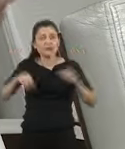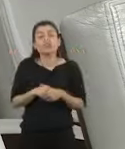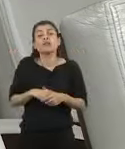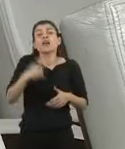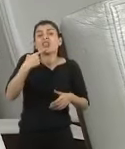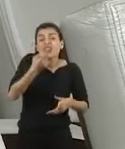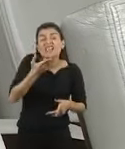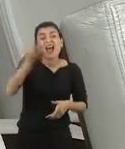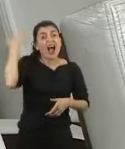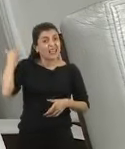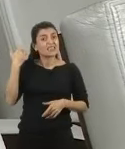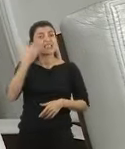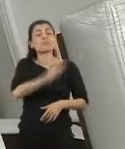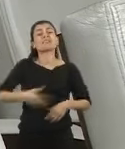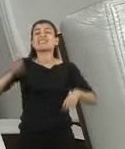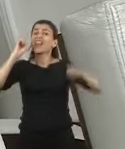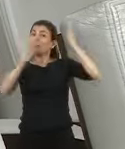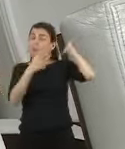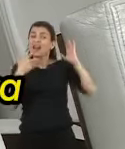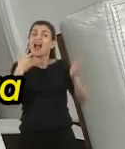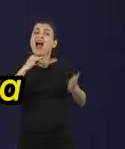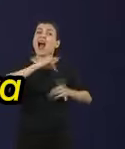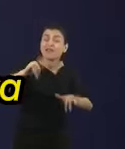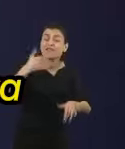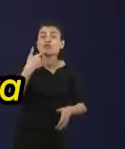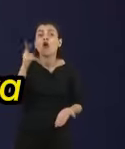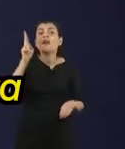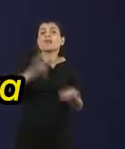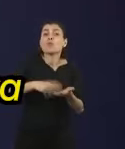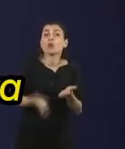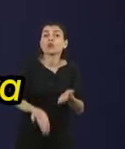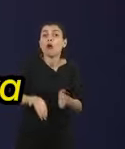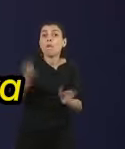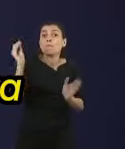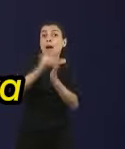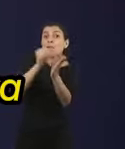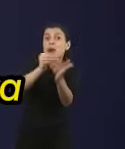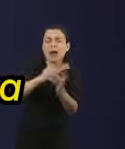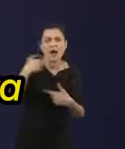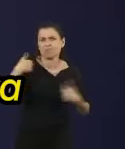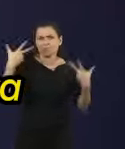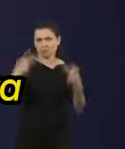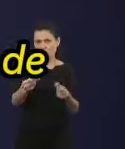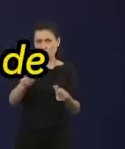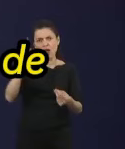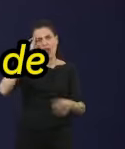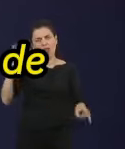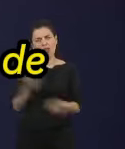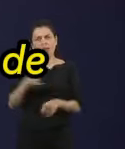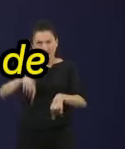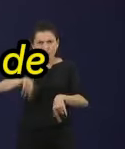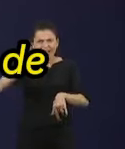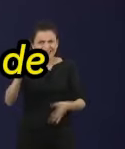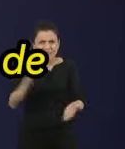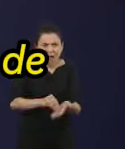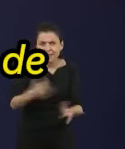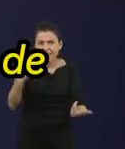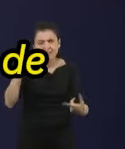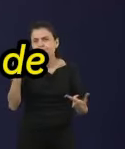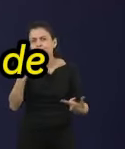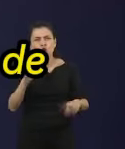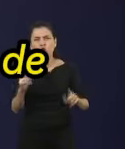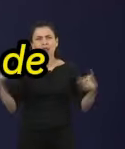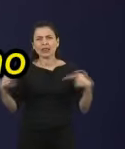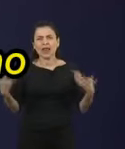que no iba a crear ningún impuesto de esta naturaleza Ah okay ahora ahora ahora recordé la